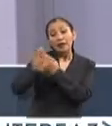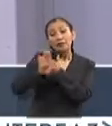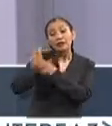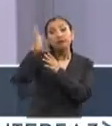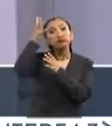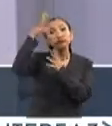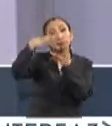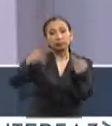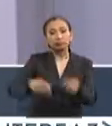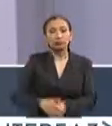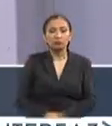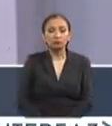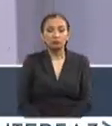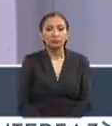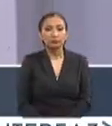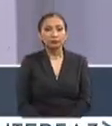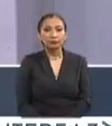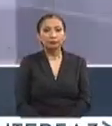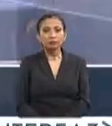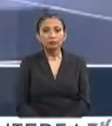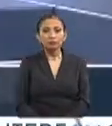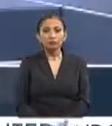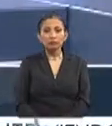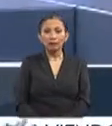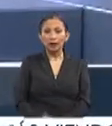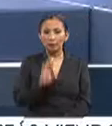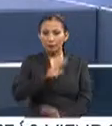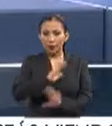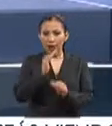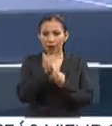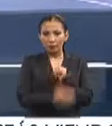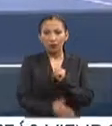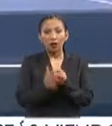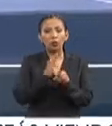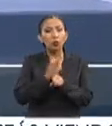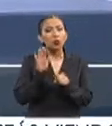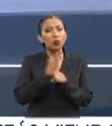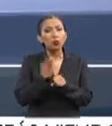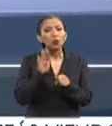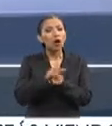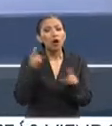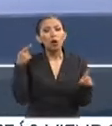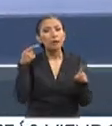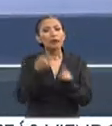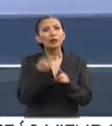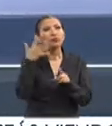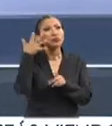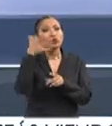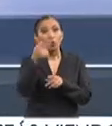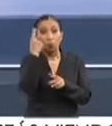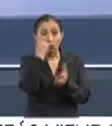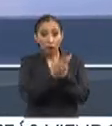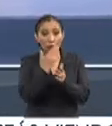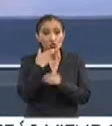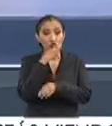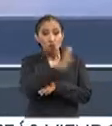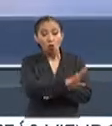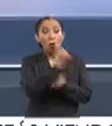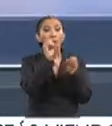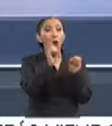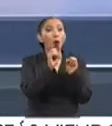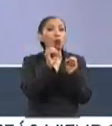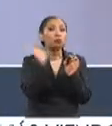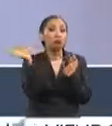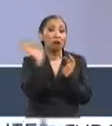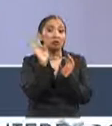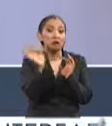que se extinga. Claro. Ahora, y para finalizar, ¿cuál es el objetivo futuro? ¿Es únicamente la conservación o también